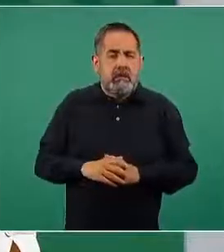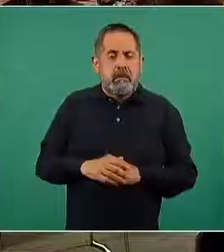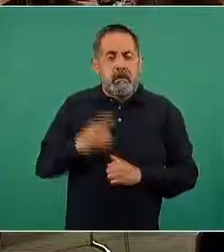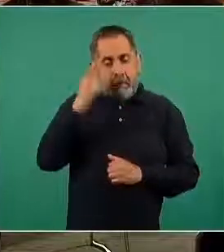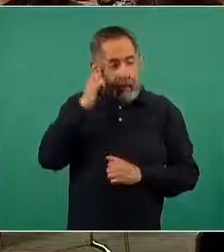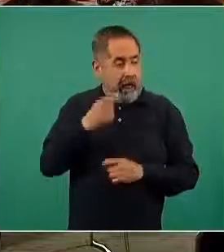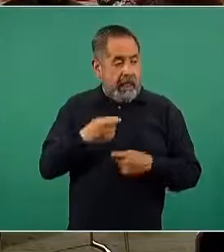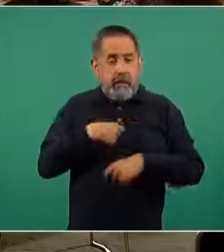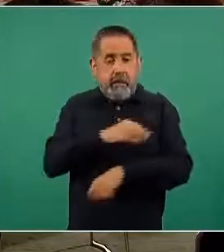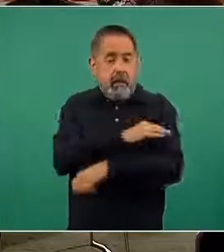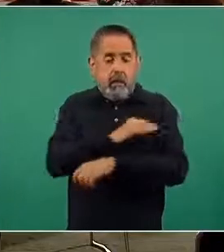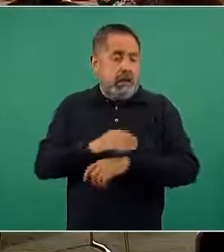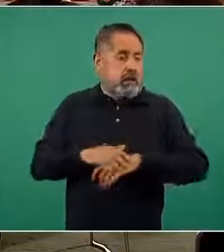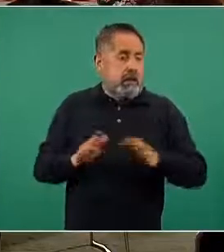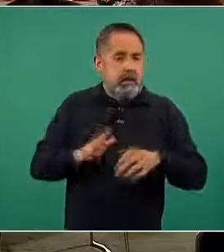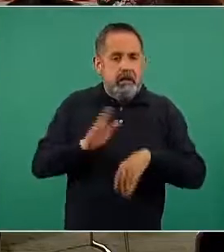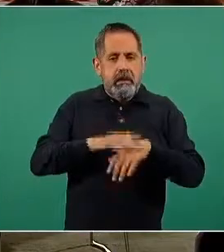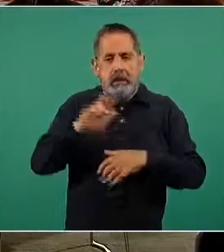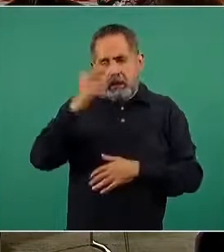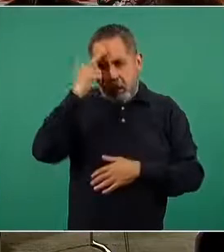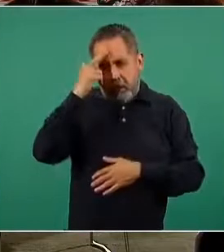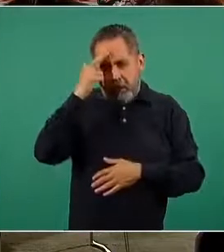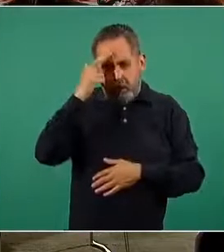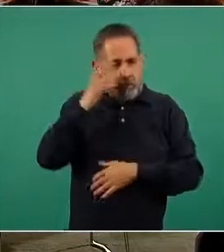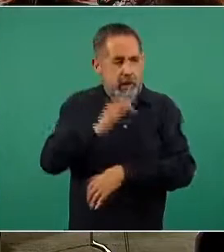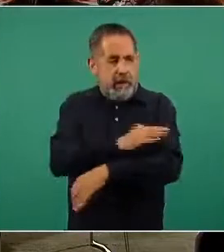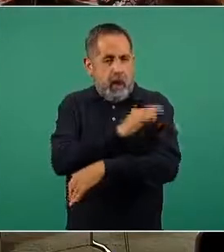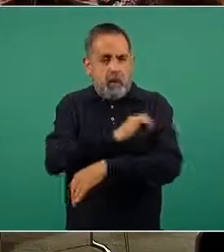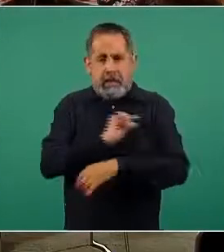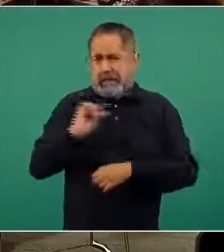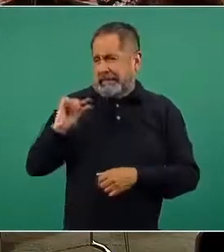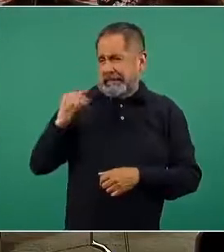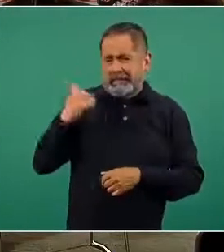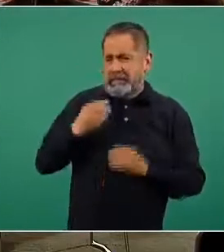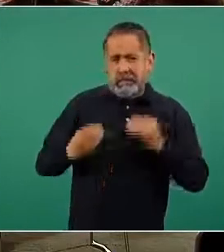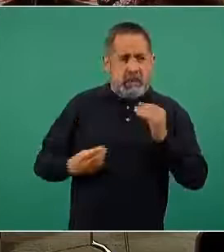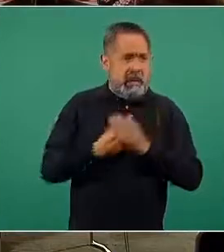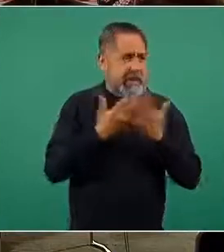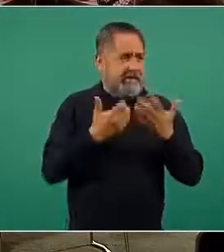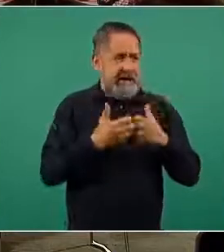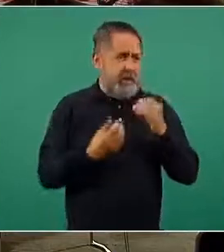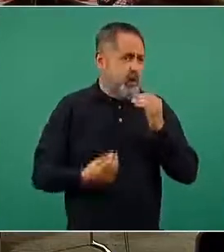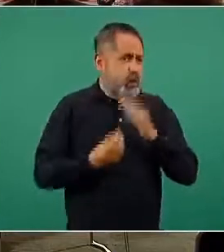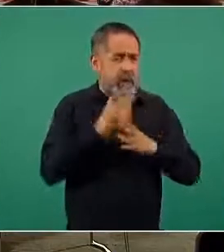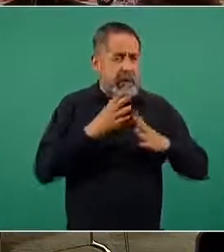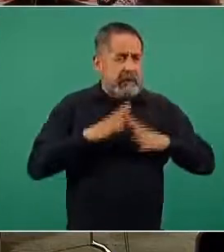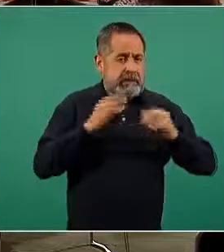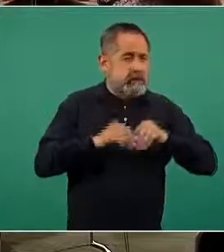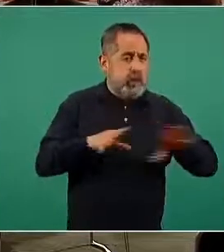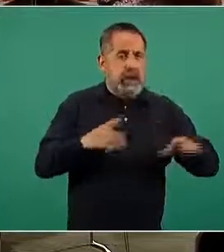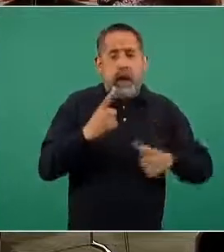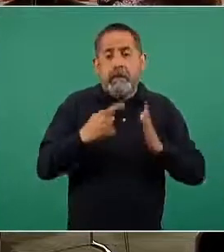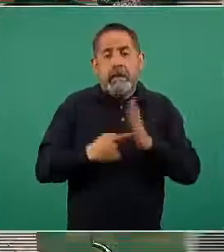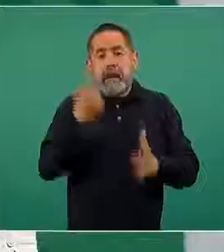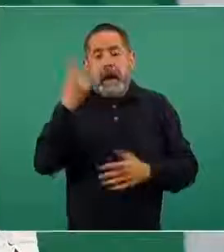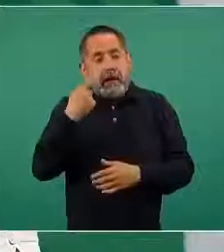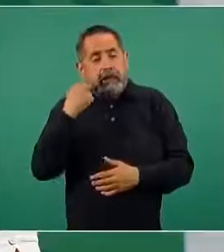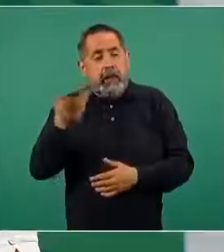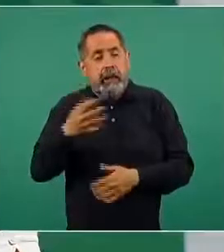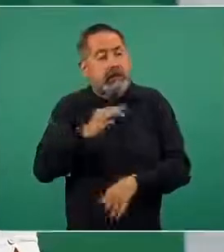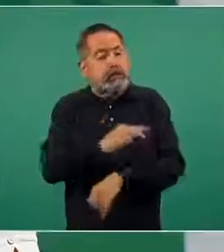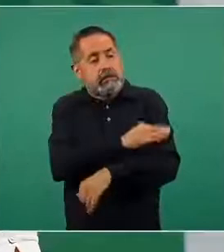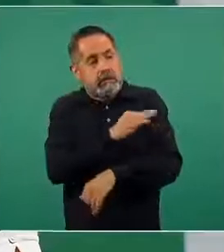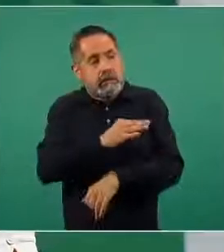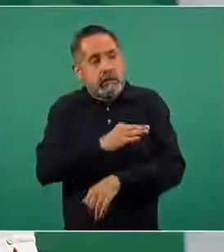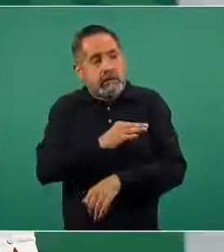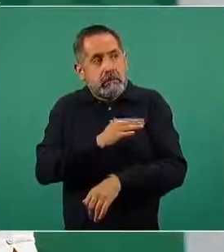colocarle la vacuna. En este caso, pues recordemos que todas estas vacunas son de reciente fabricación, digamos que es la primera vez para pues prácticamente todas